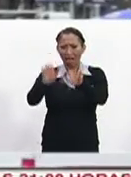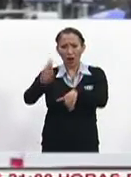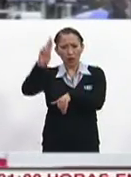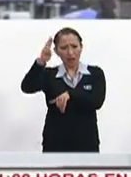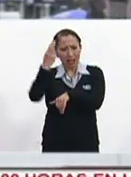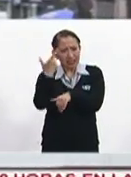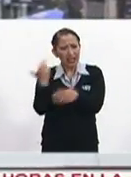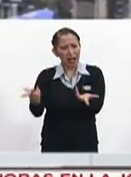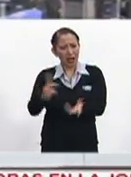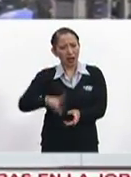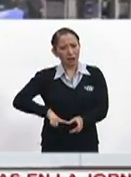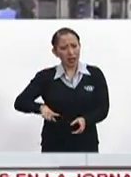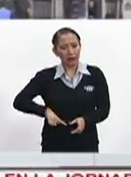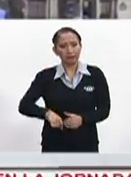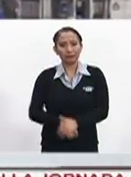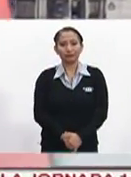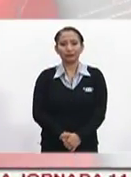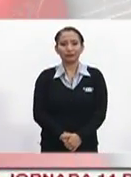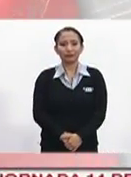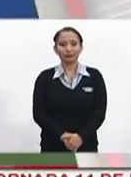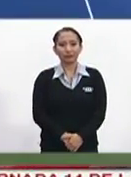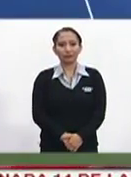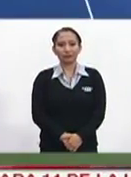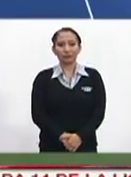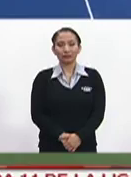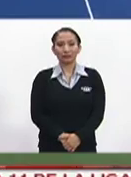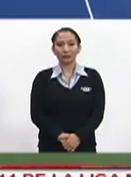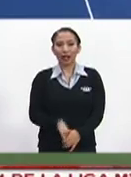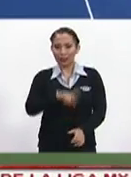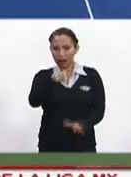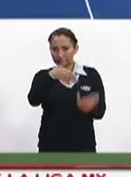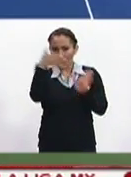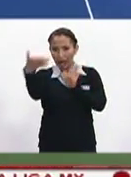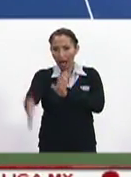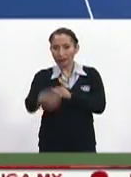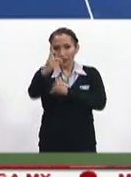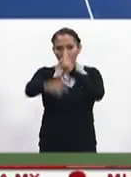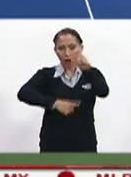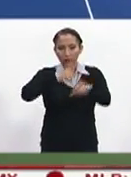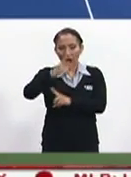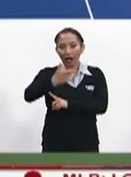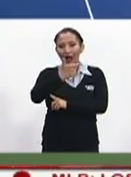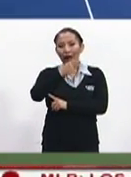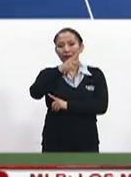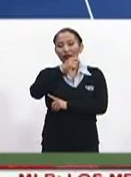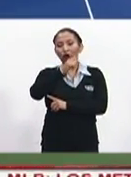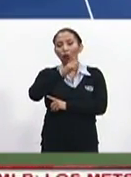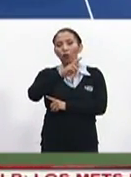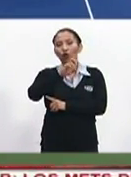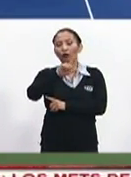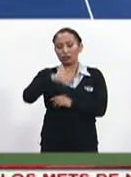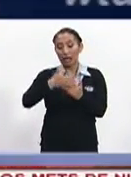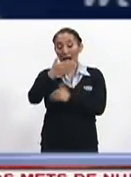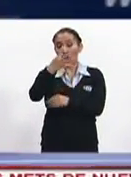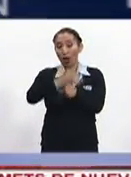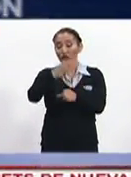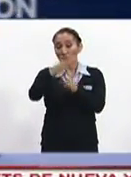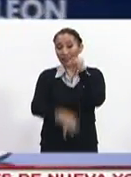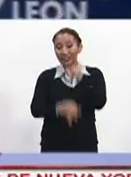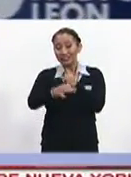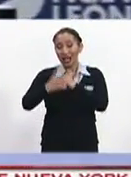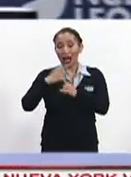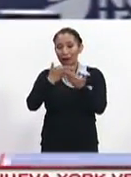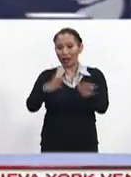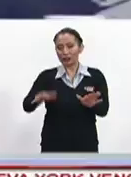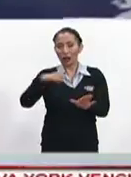las universidades públicas. Más adelante, en los deportes, Garbiñe Muguruza avanza a los cuartos de final